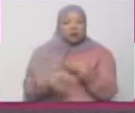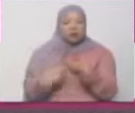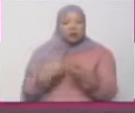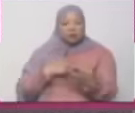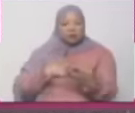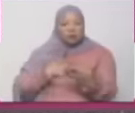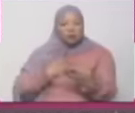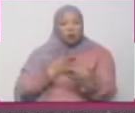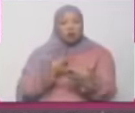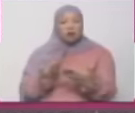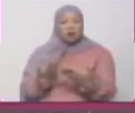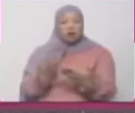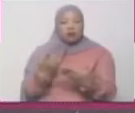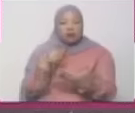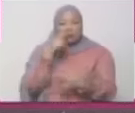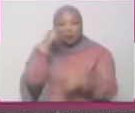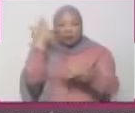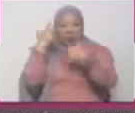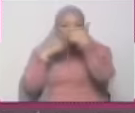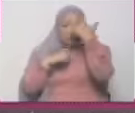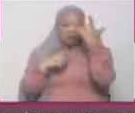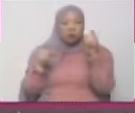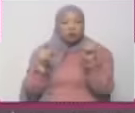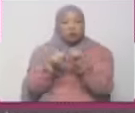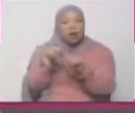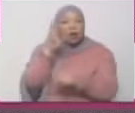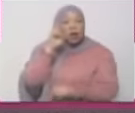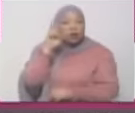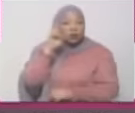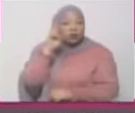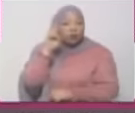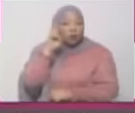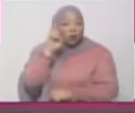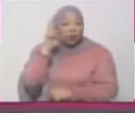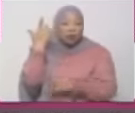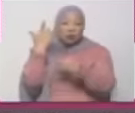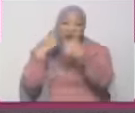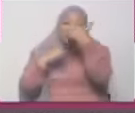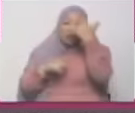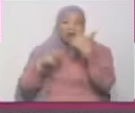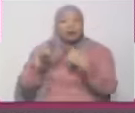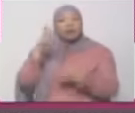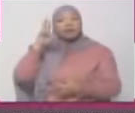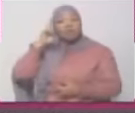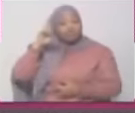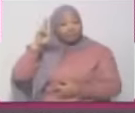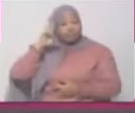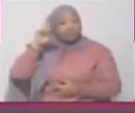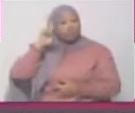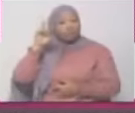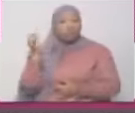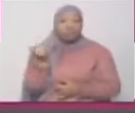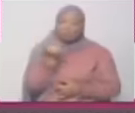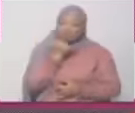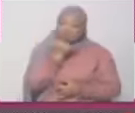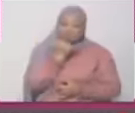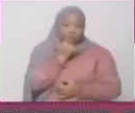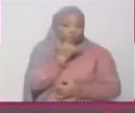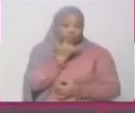decir, Chávez tenía razón. Chávez tenía razón en los